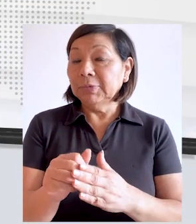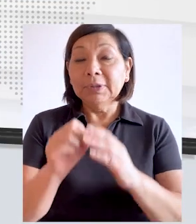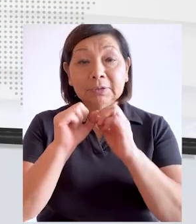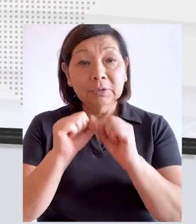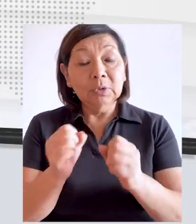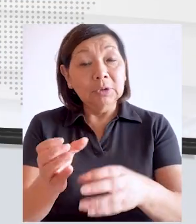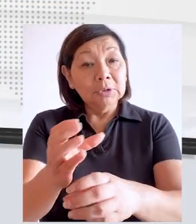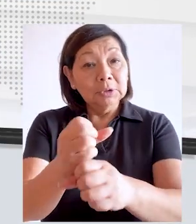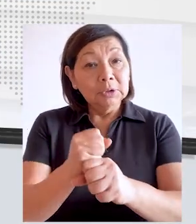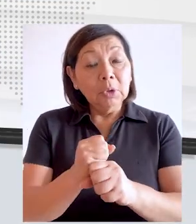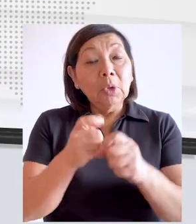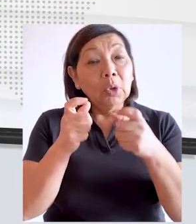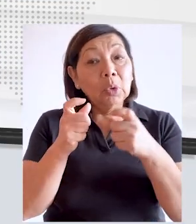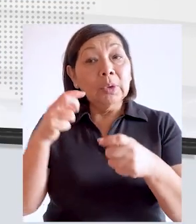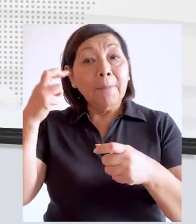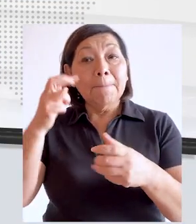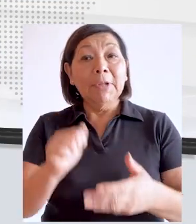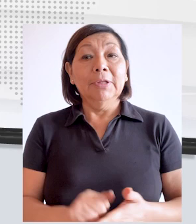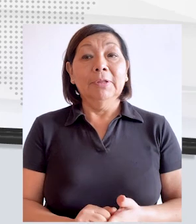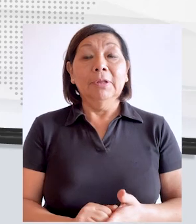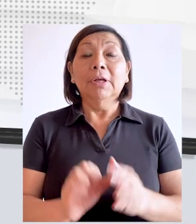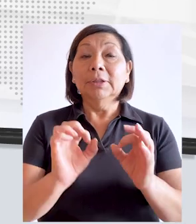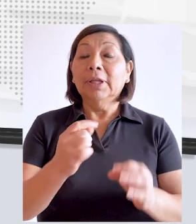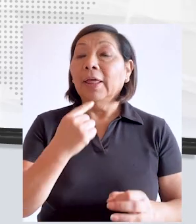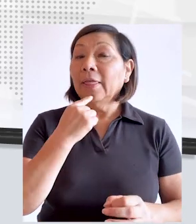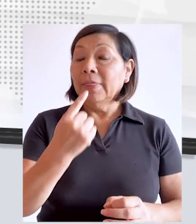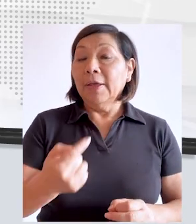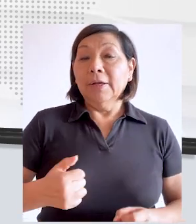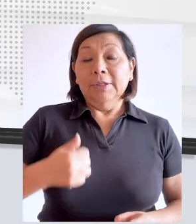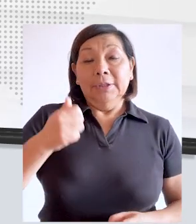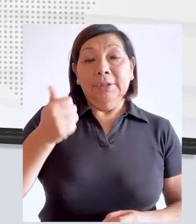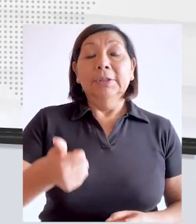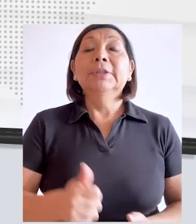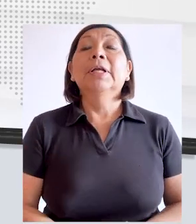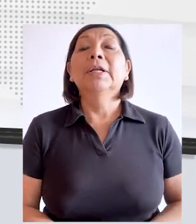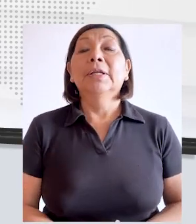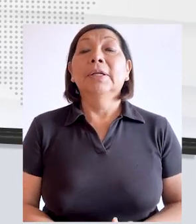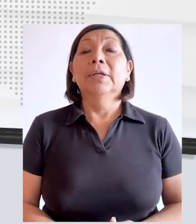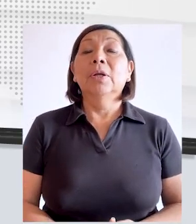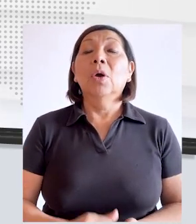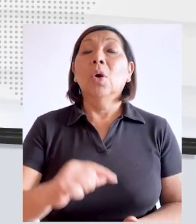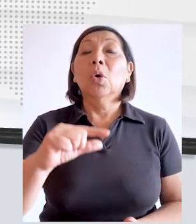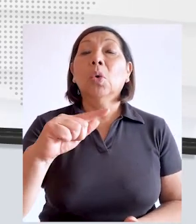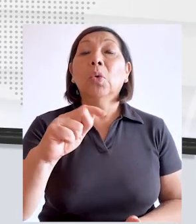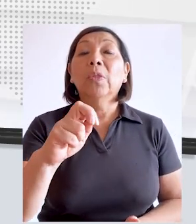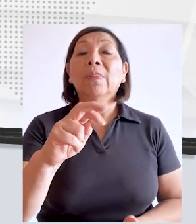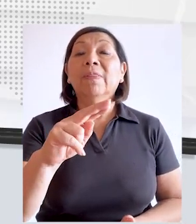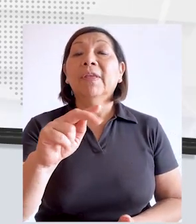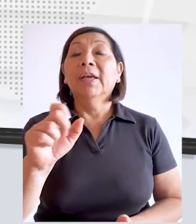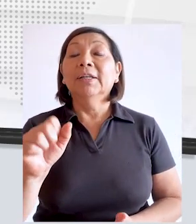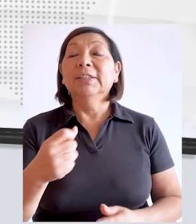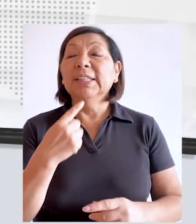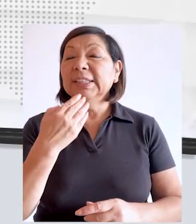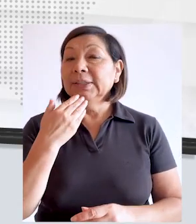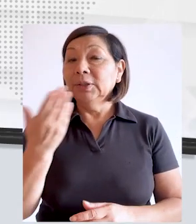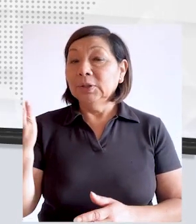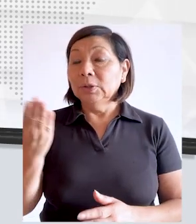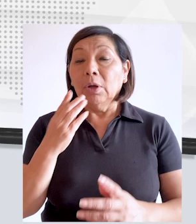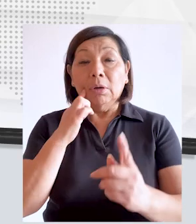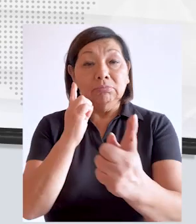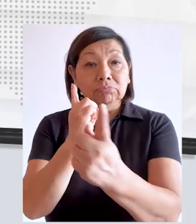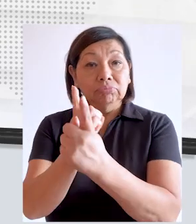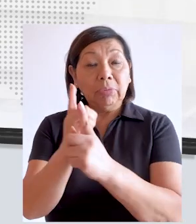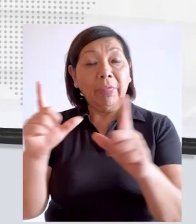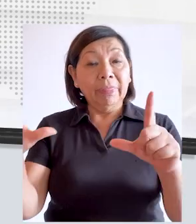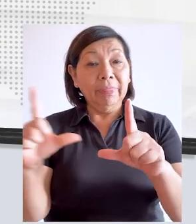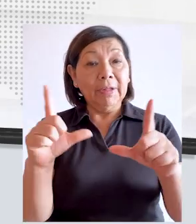Todos los dignatarios están sujetos a control político, afirmó el magistrado del Tribunal Constitucional, Gustavo Gutiérrez Tixe,